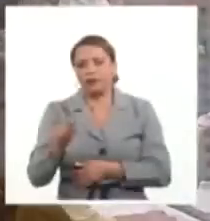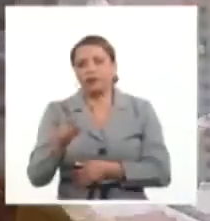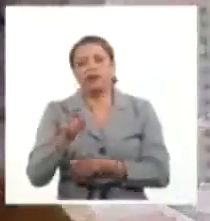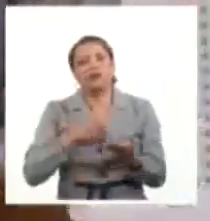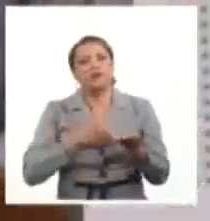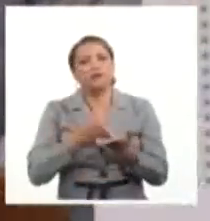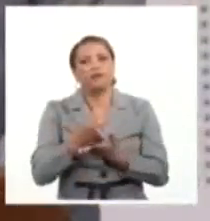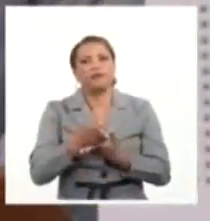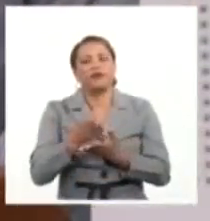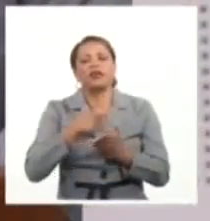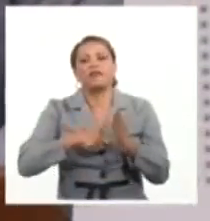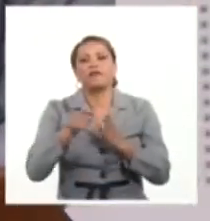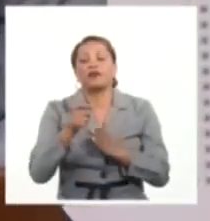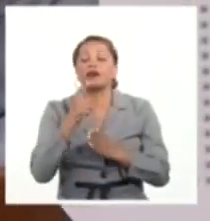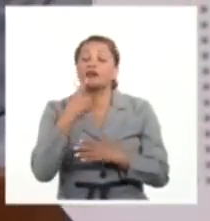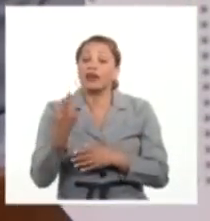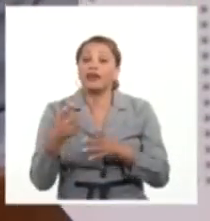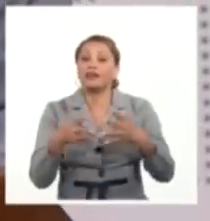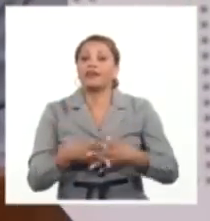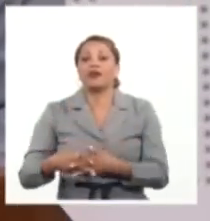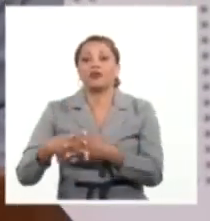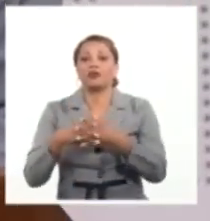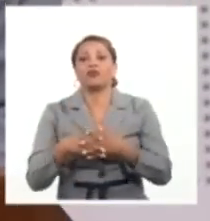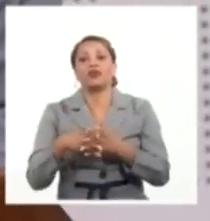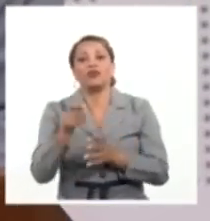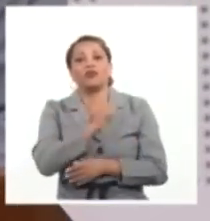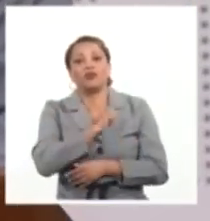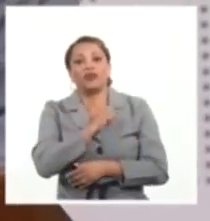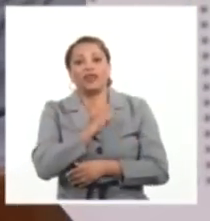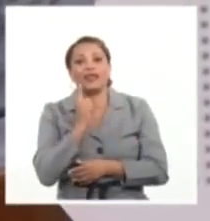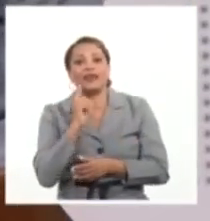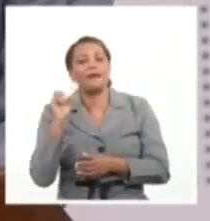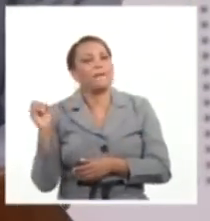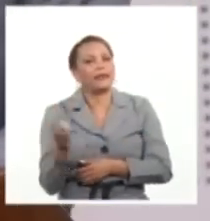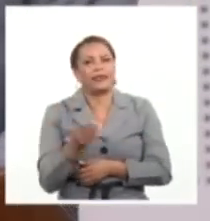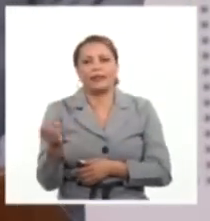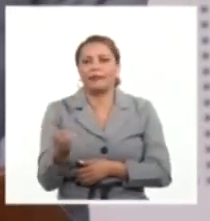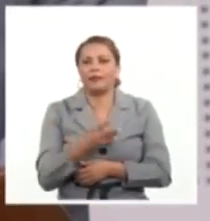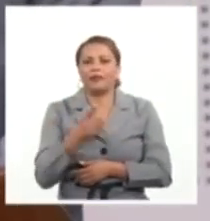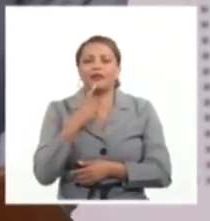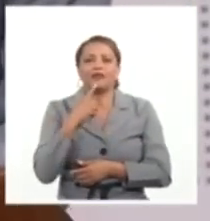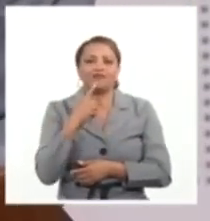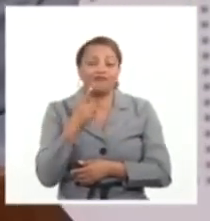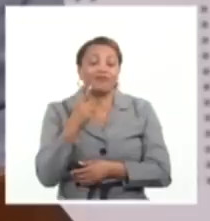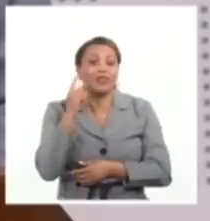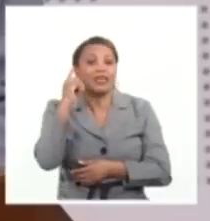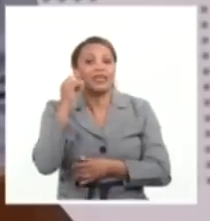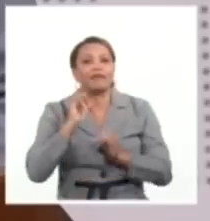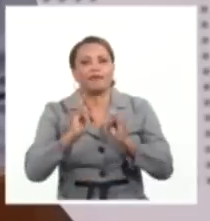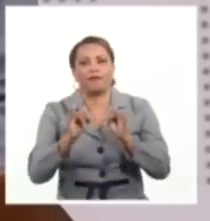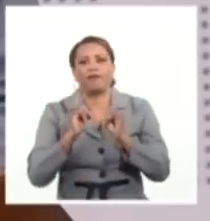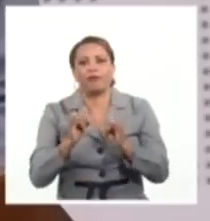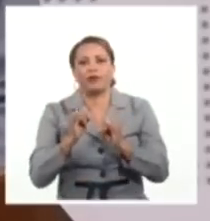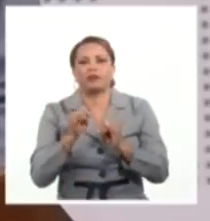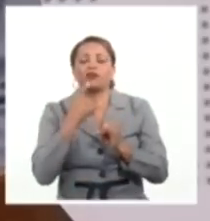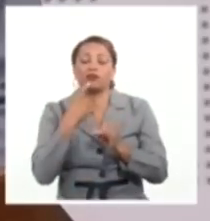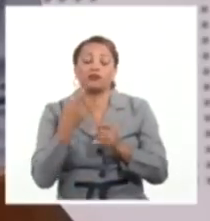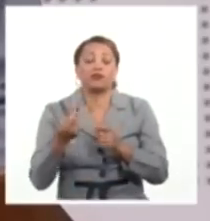permanente esfuerzo de los enemigos de Cuba por establecer una mitología de mentiras y difamación en torno al